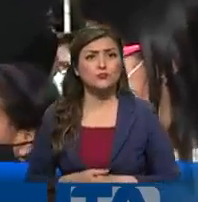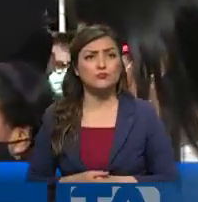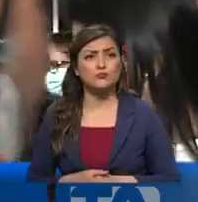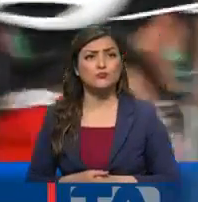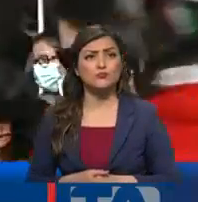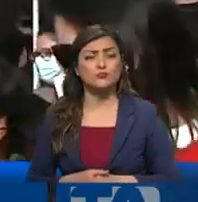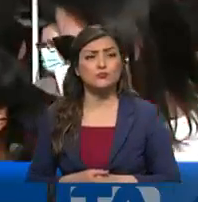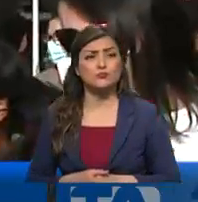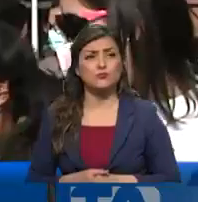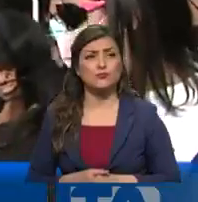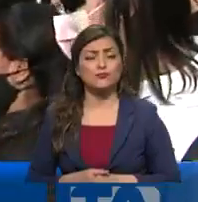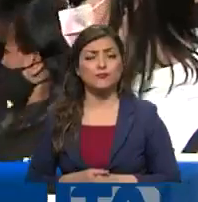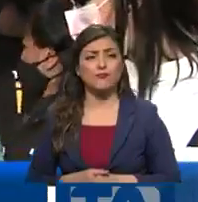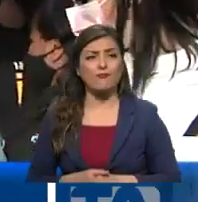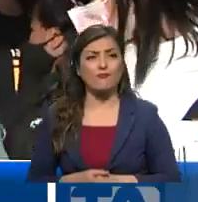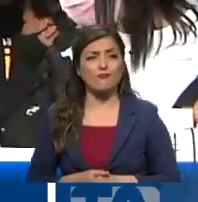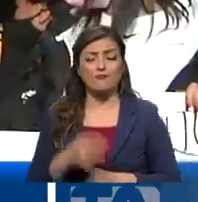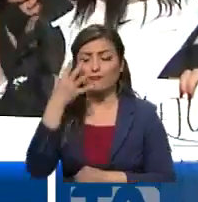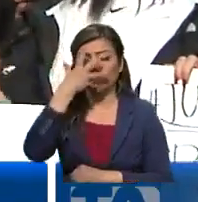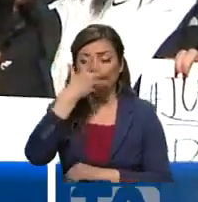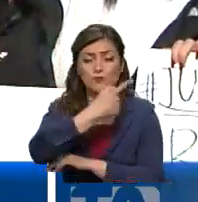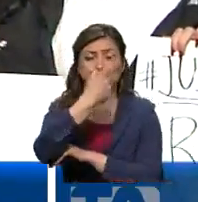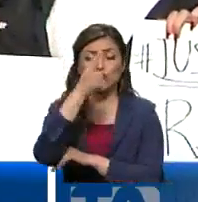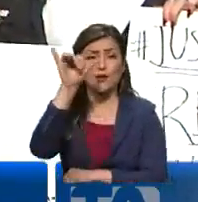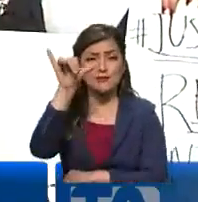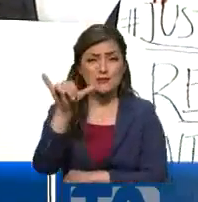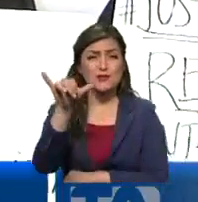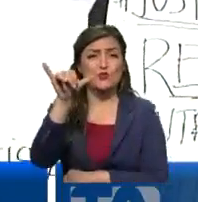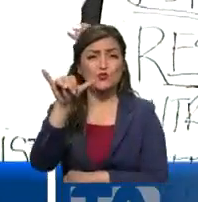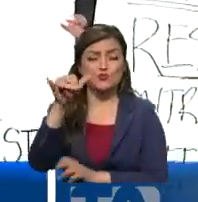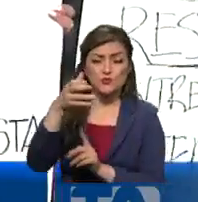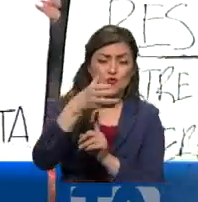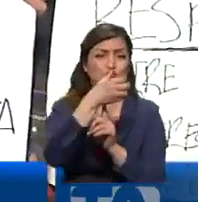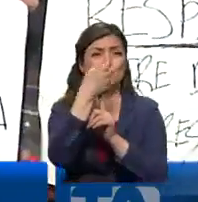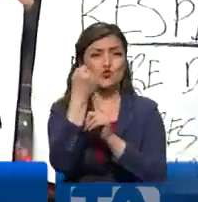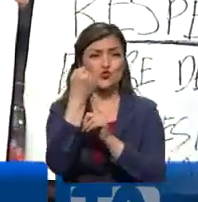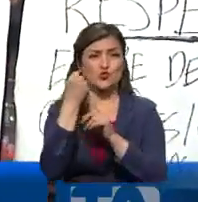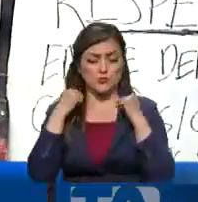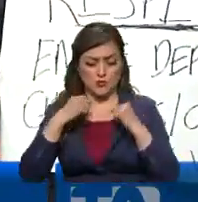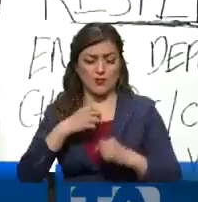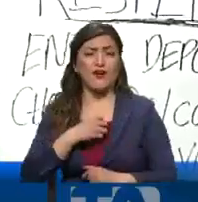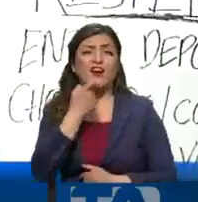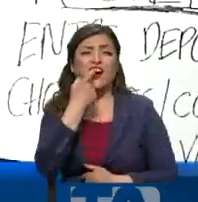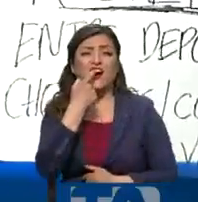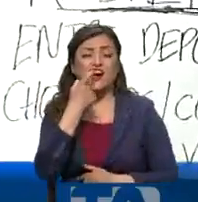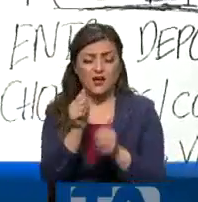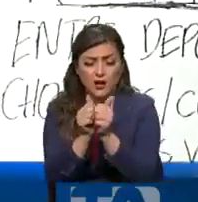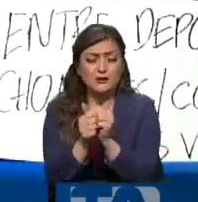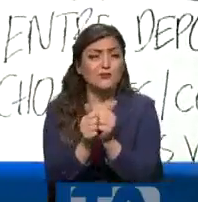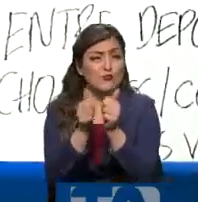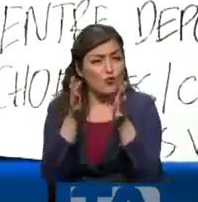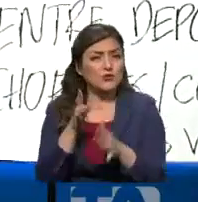qué lindo el día sábado, esa gloria nueva que conseguimos con una medalla de oro, ¿gracias a qué? Gracias al